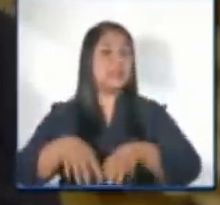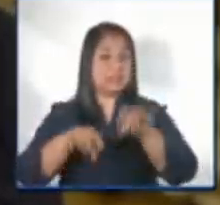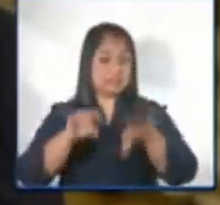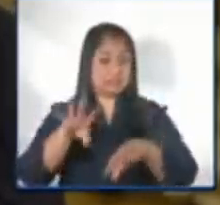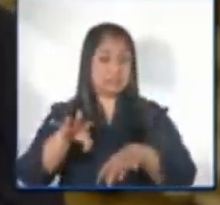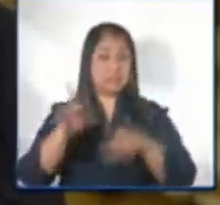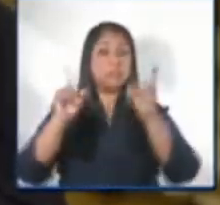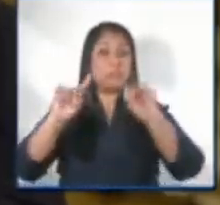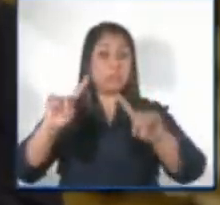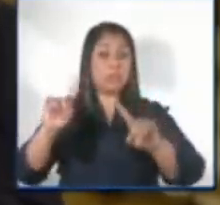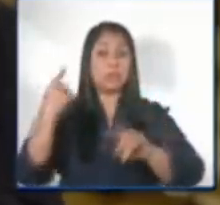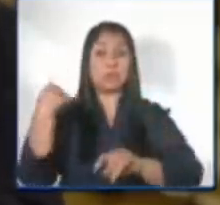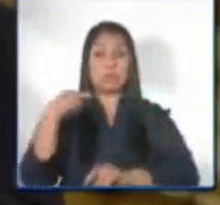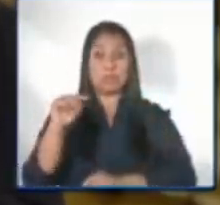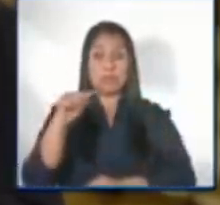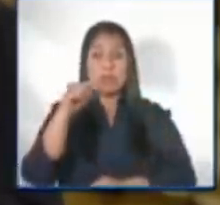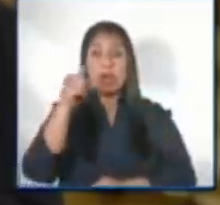Pero para Atanasio Tzul,